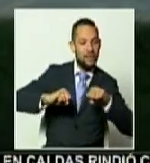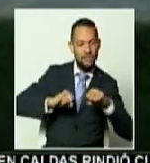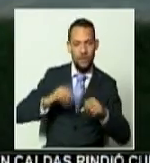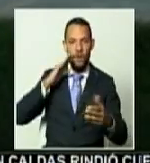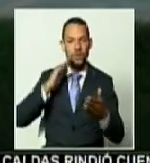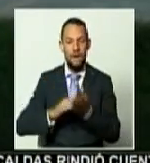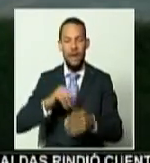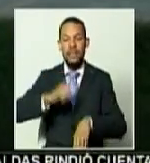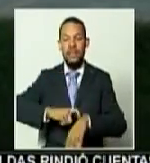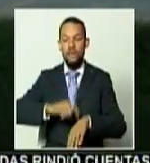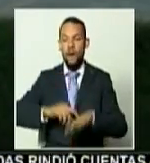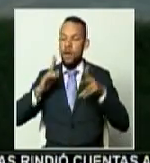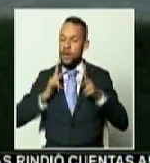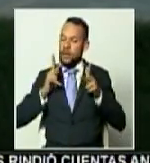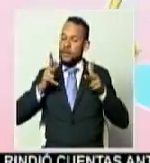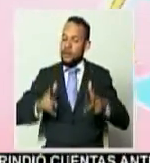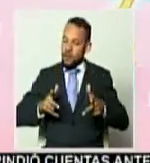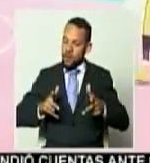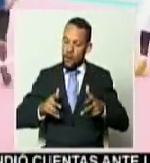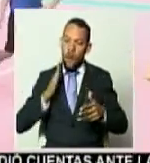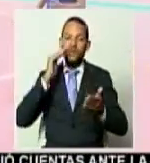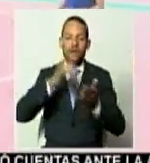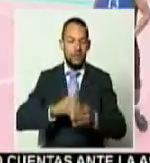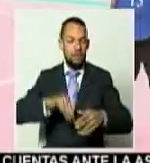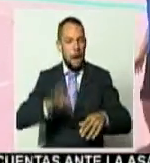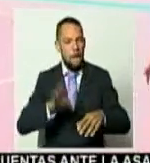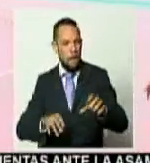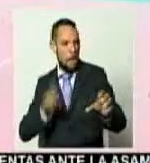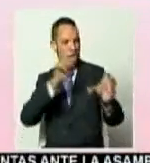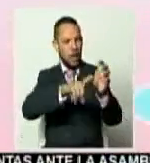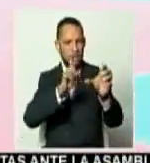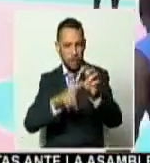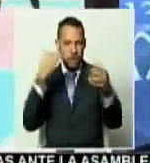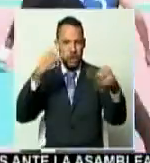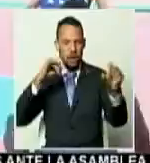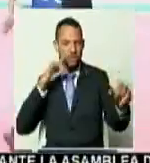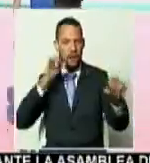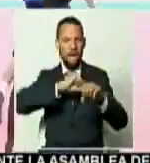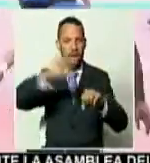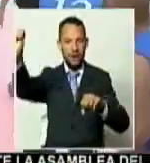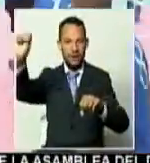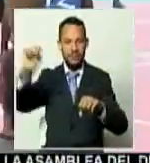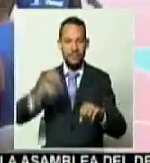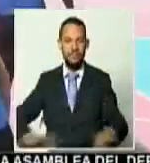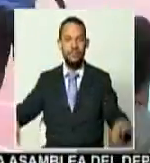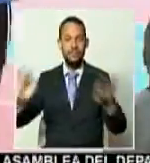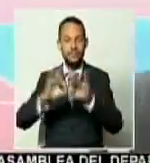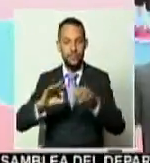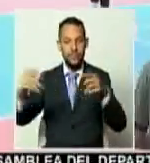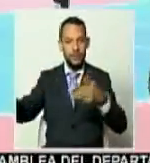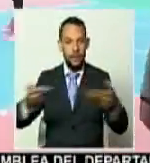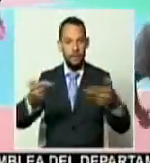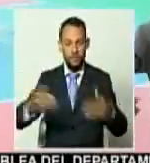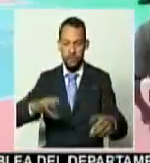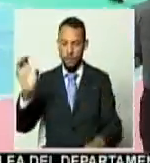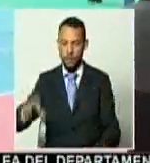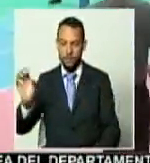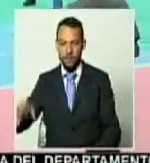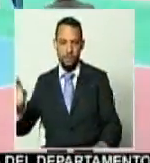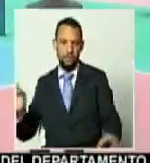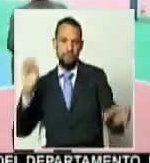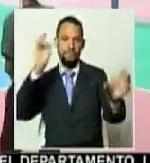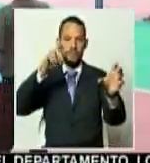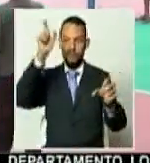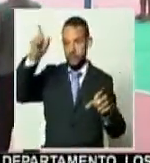reindicarnos y volvimos a sacar las cosas como eran. El quinteto Gente Chévere se quedó con el subcampeonato y el mayor encestador. Este tipo